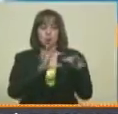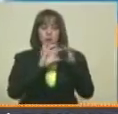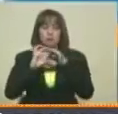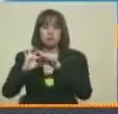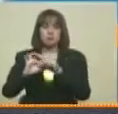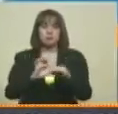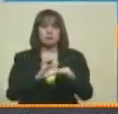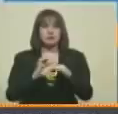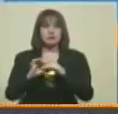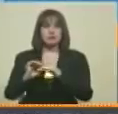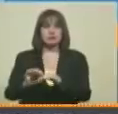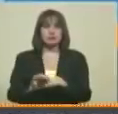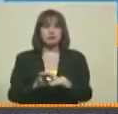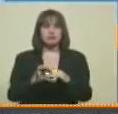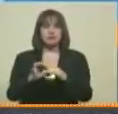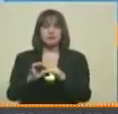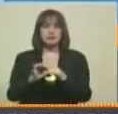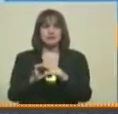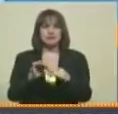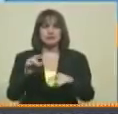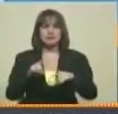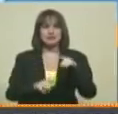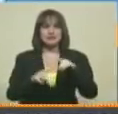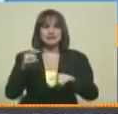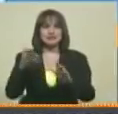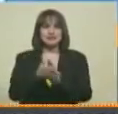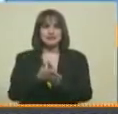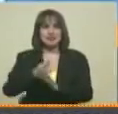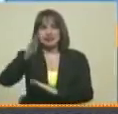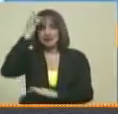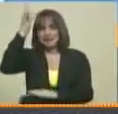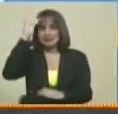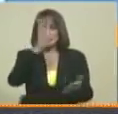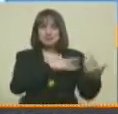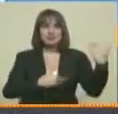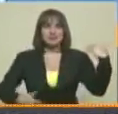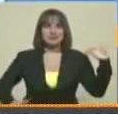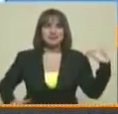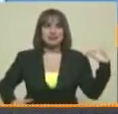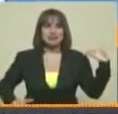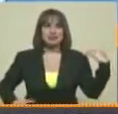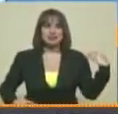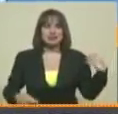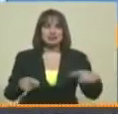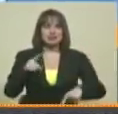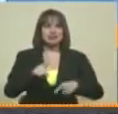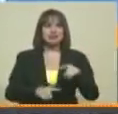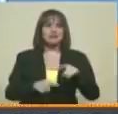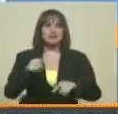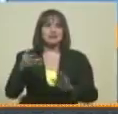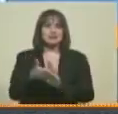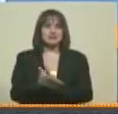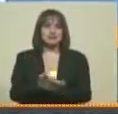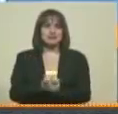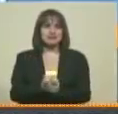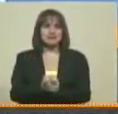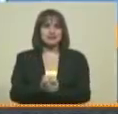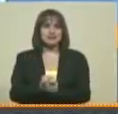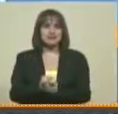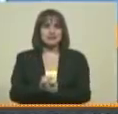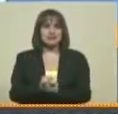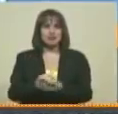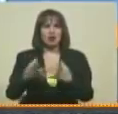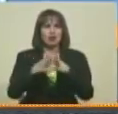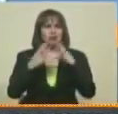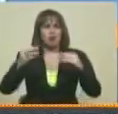Unitariamente. Porque yo la otra vez creé el Consejo Presidencial, pero eso se quedó en el pasado y después me enteré que todos los consejos